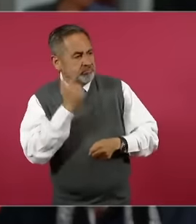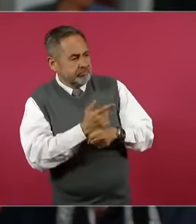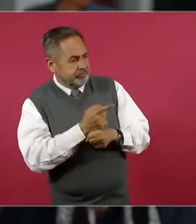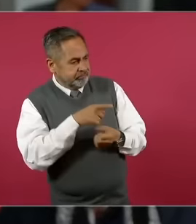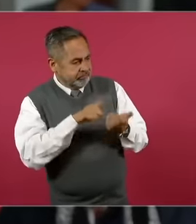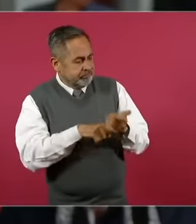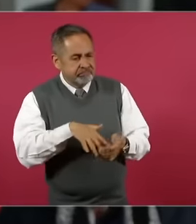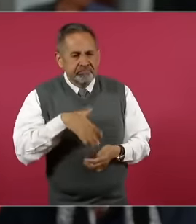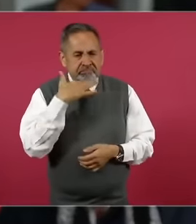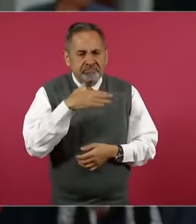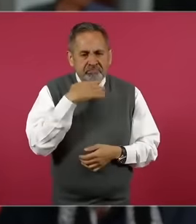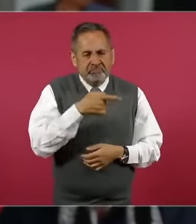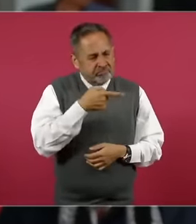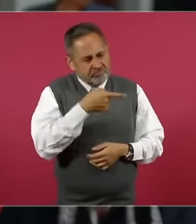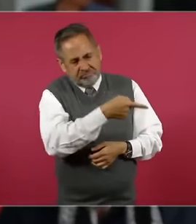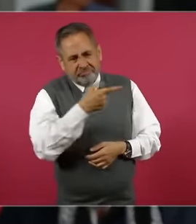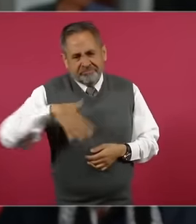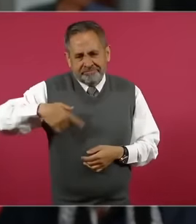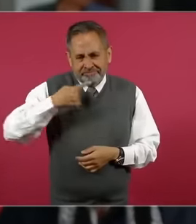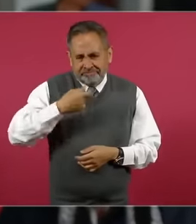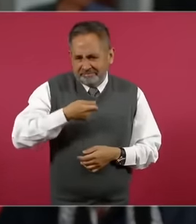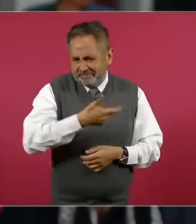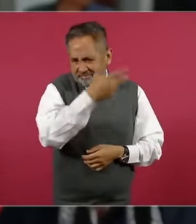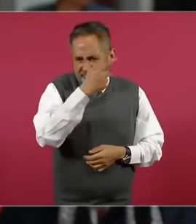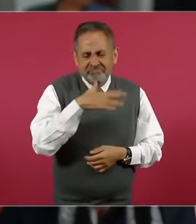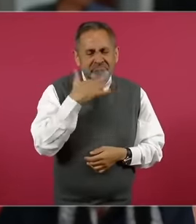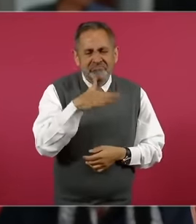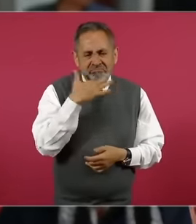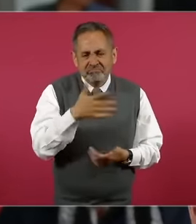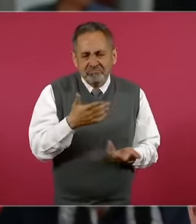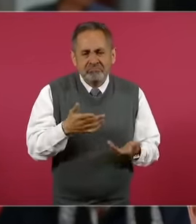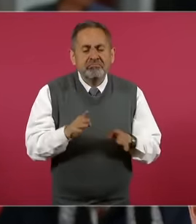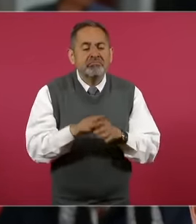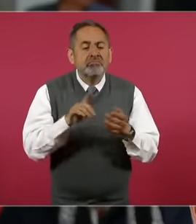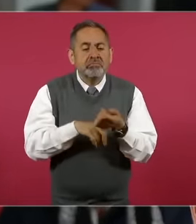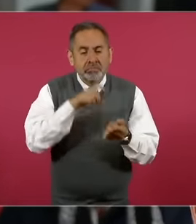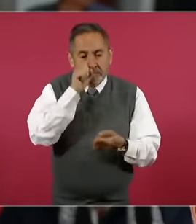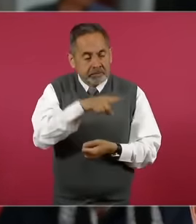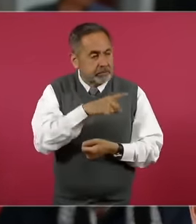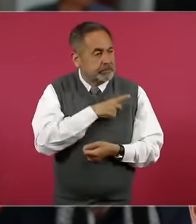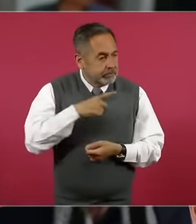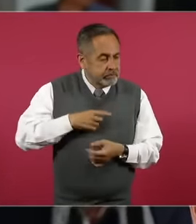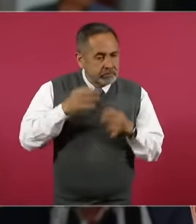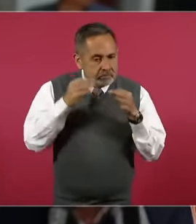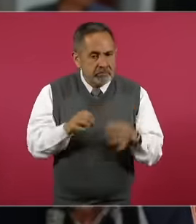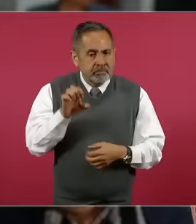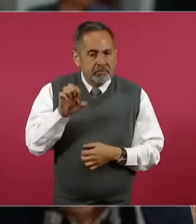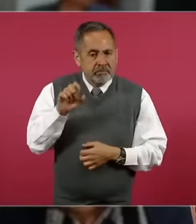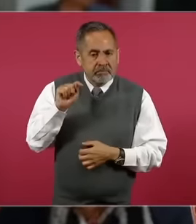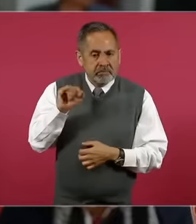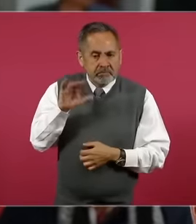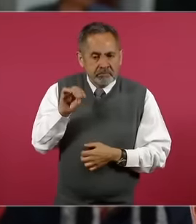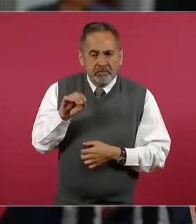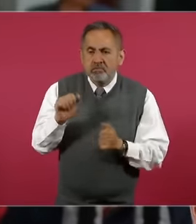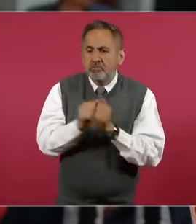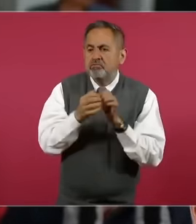juzgadores corruptos como este magistrado y también a quienes sean éticos y estén comprometidos con la justicia, con un